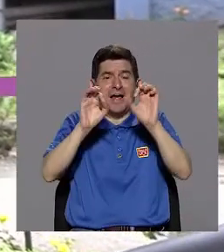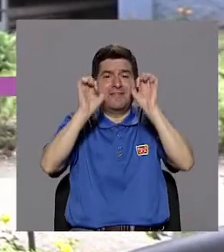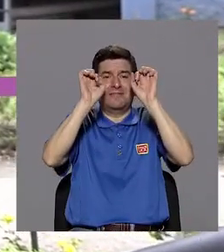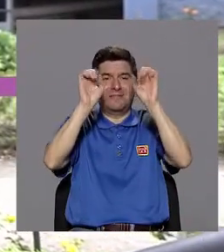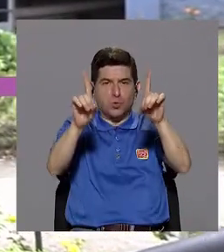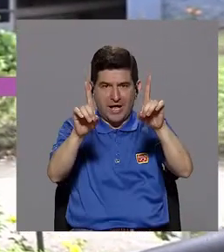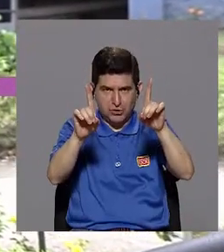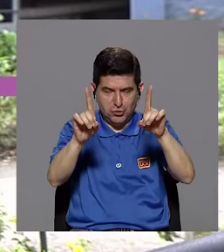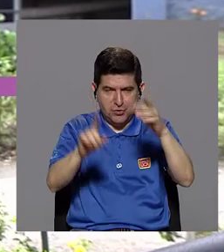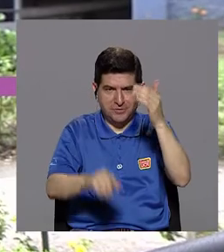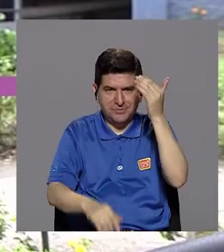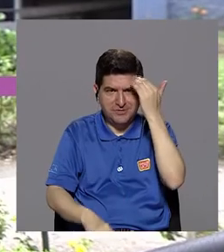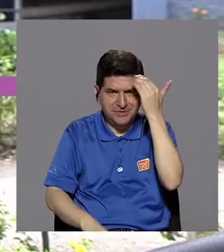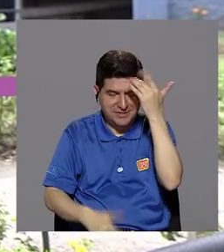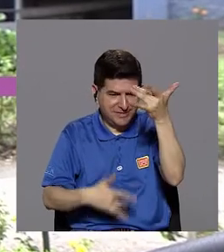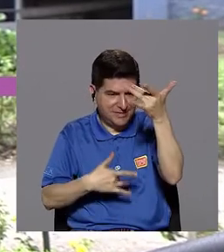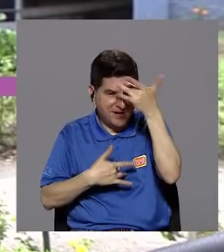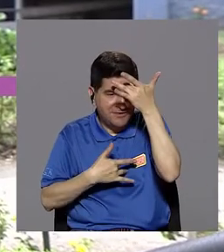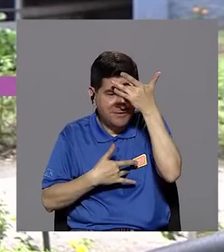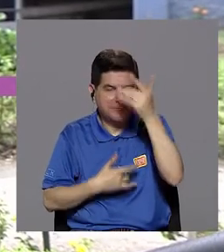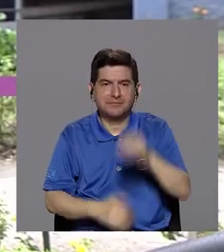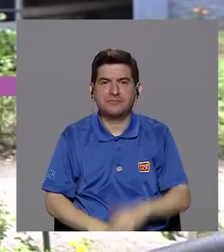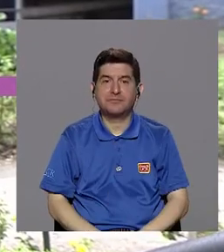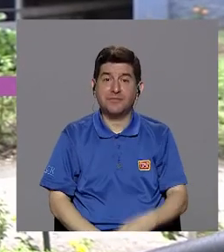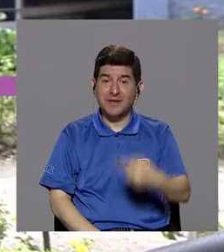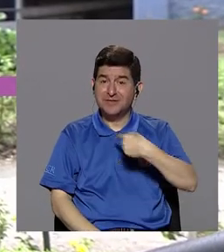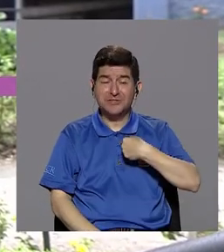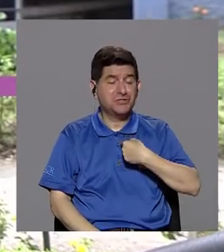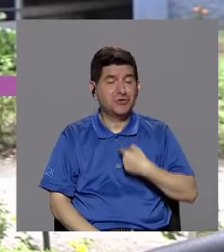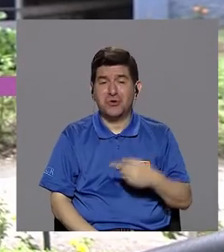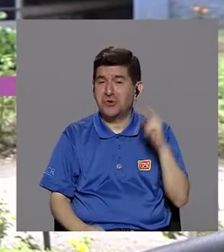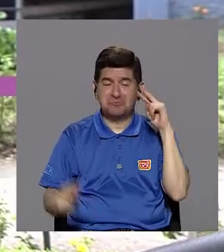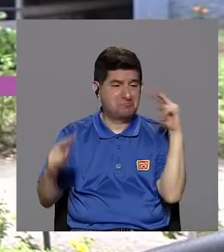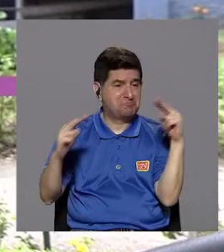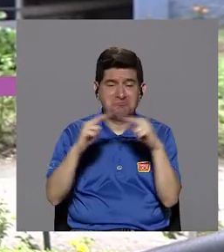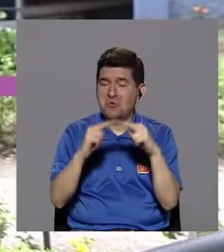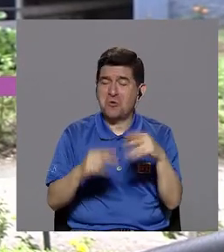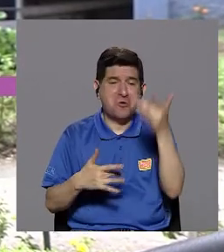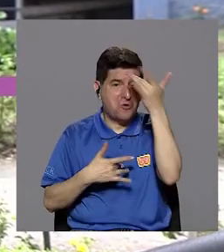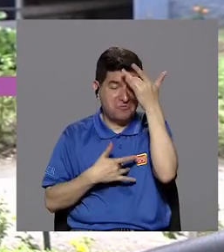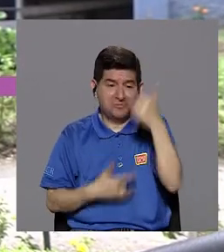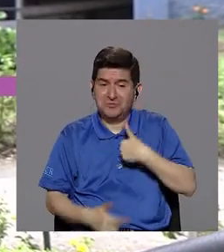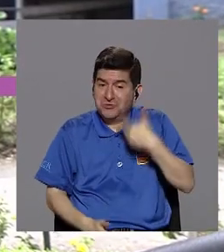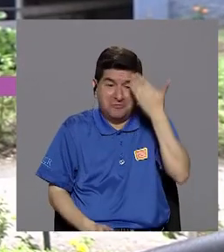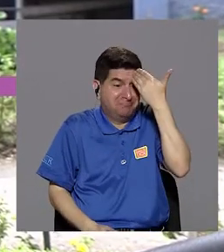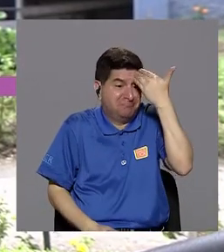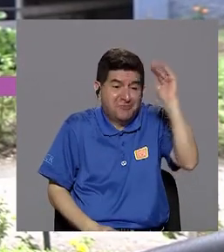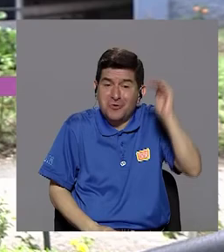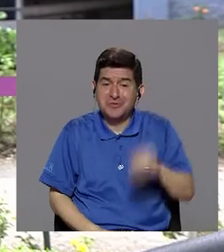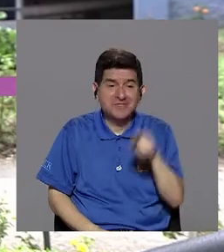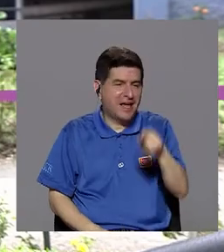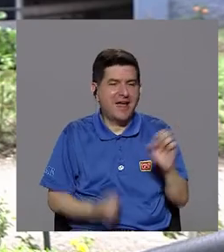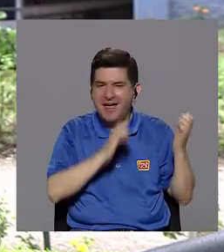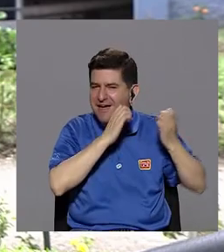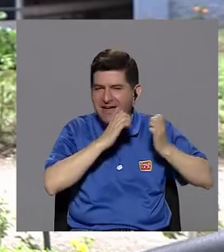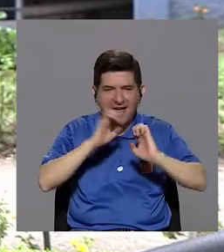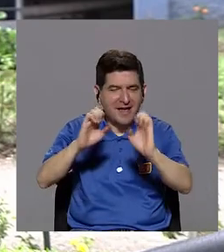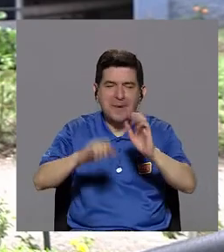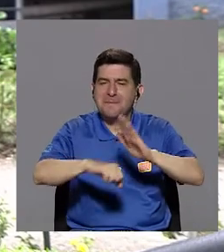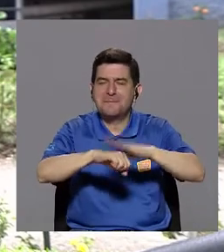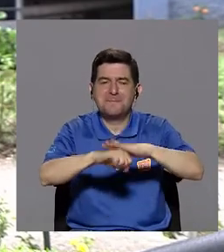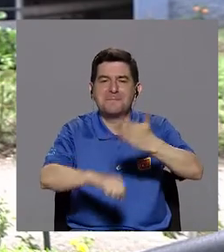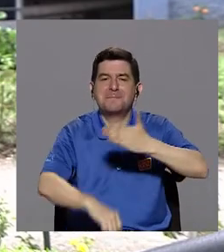educación, conocer la enfermedad. Porque si yo no conozco la enfermedad, no sé cuáles son esas estrategias que me